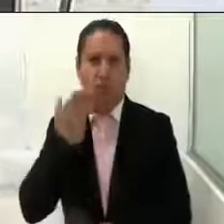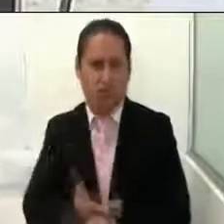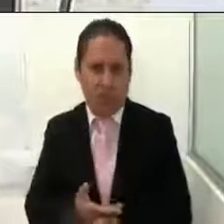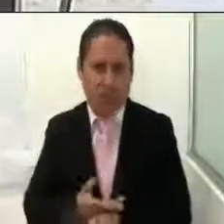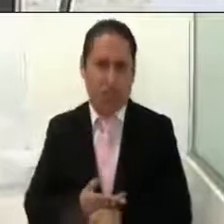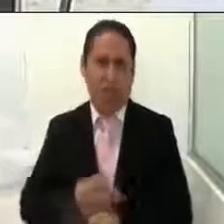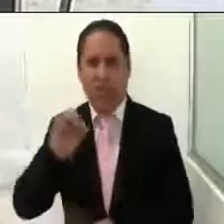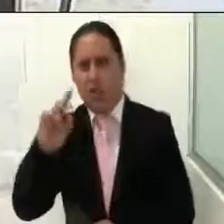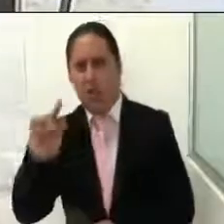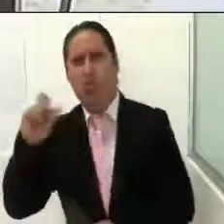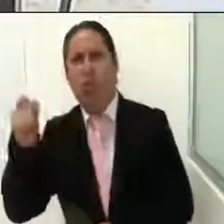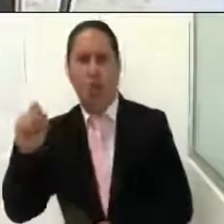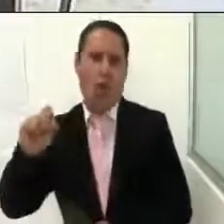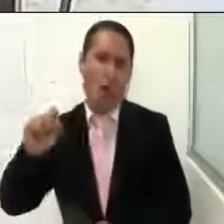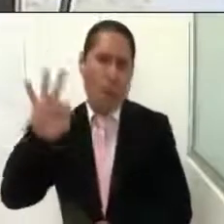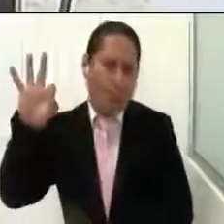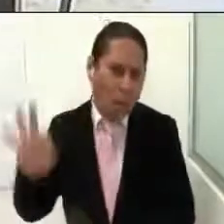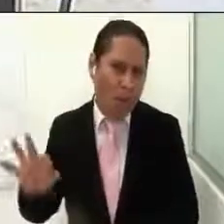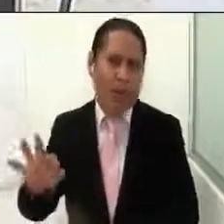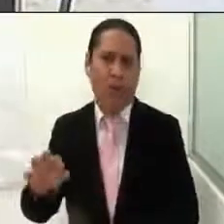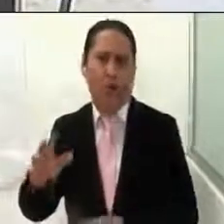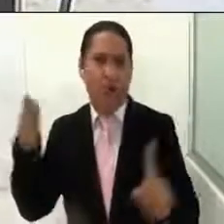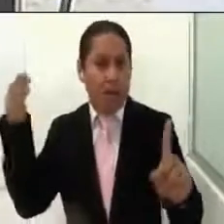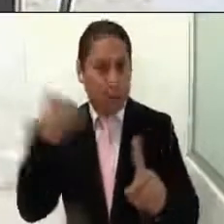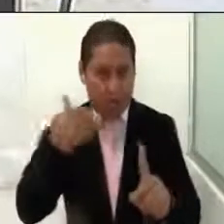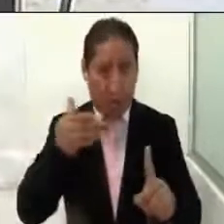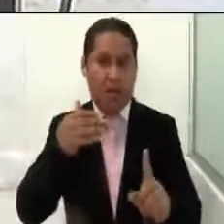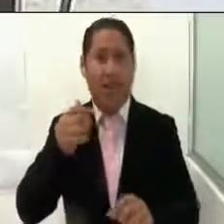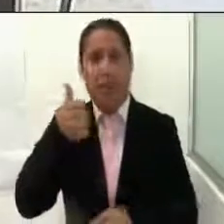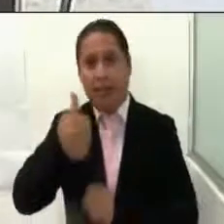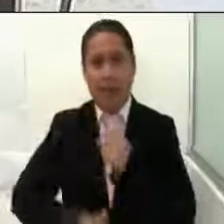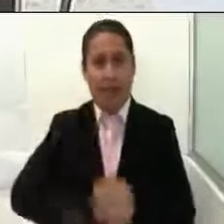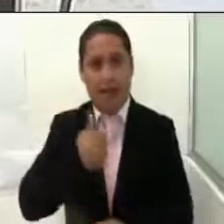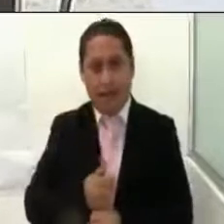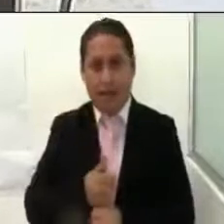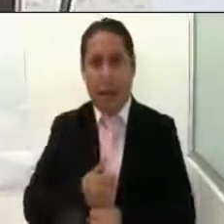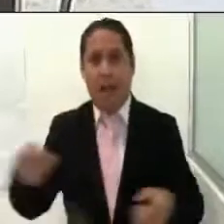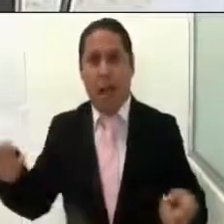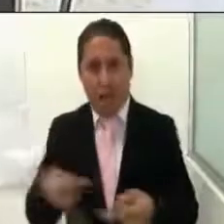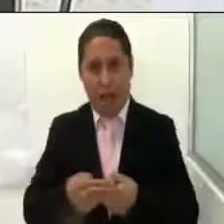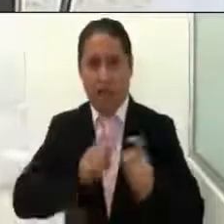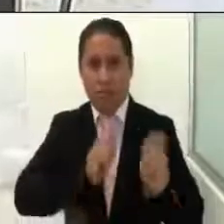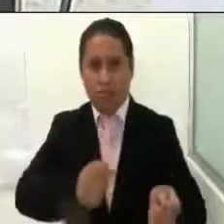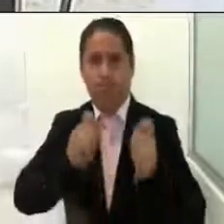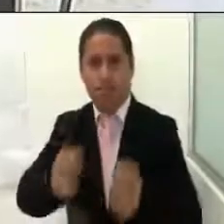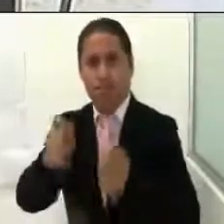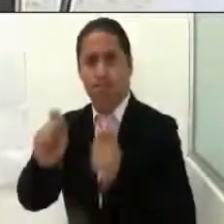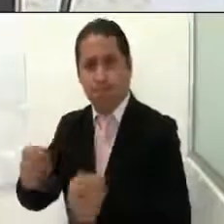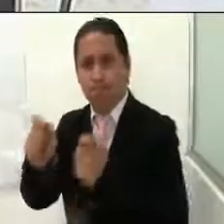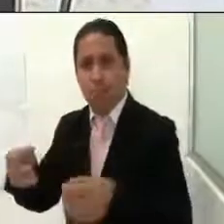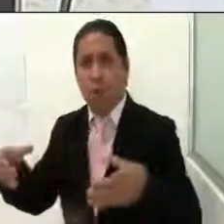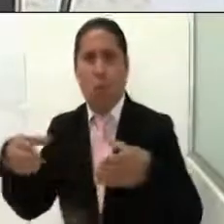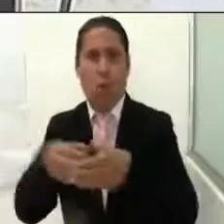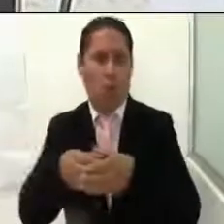de la meta se extenderá asimismo se otorgaron gratuitamente actas de nacimiento a la comunidad de cristóbal